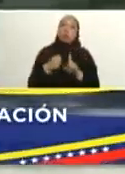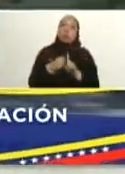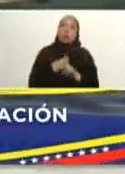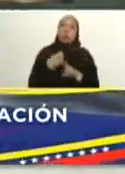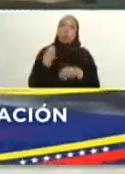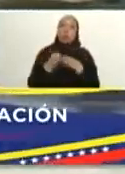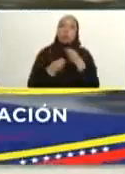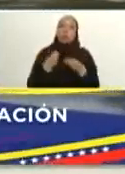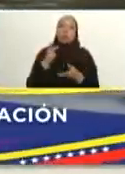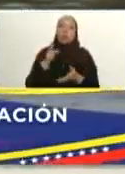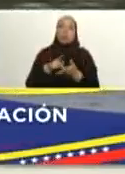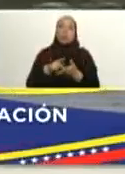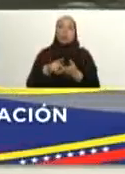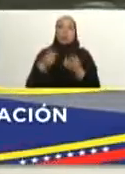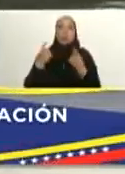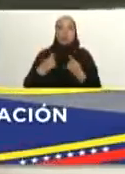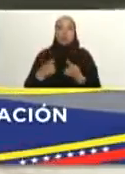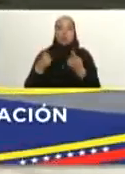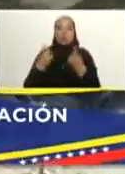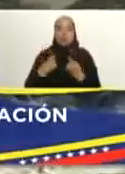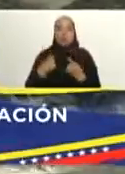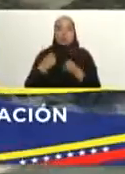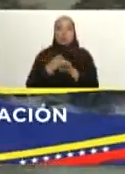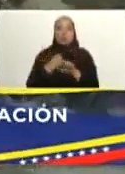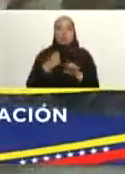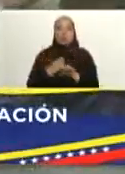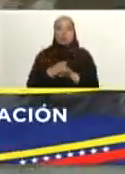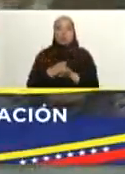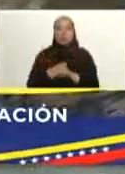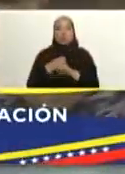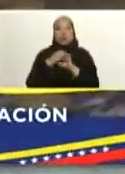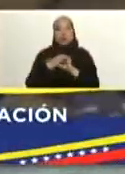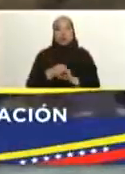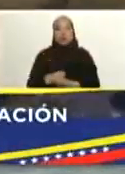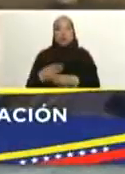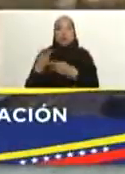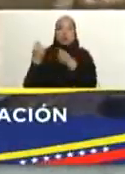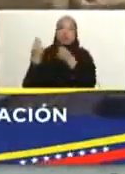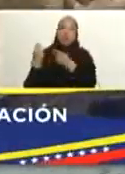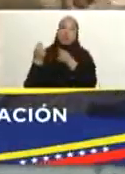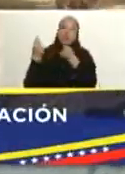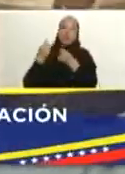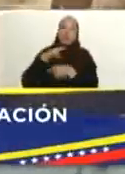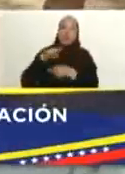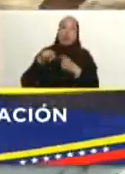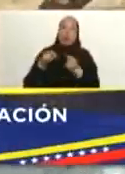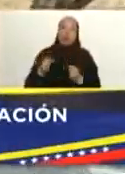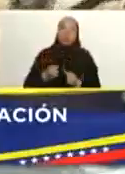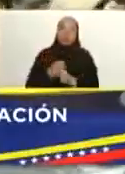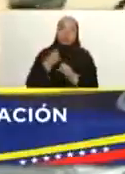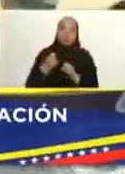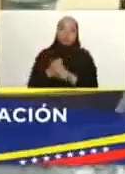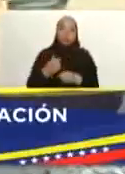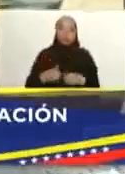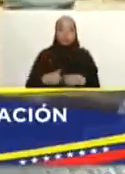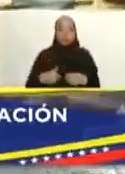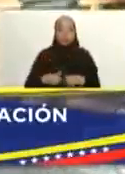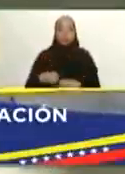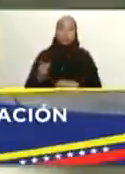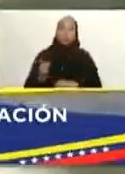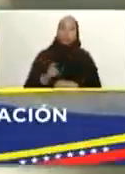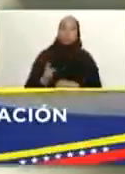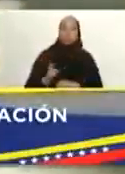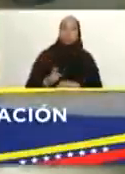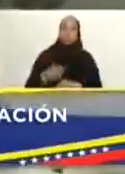condiciones. Las bricomiles forman parte de esa esperanza y esa fuerza motora de crear condiciones necesarias por